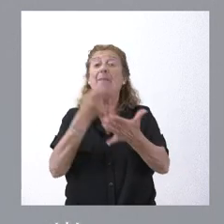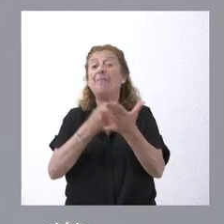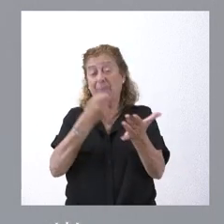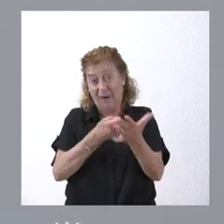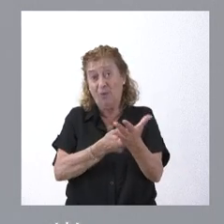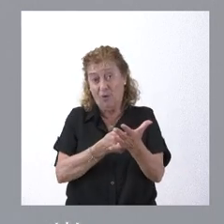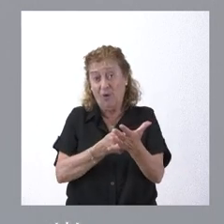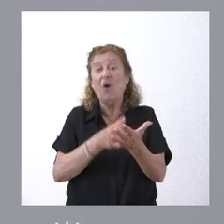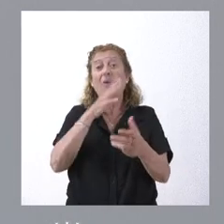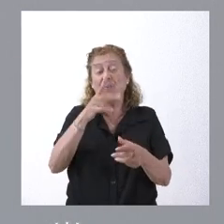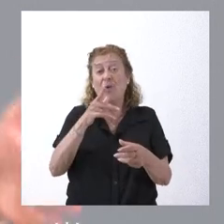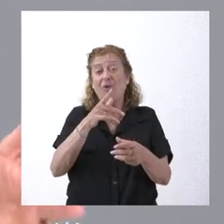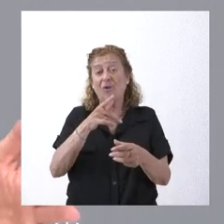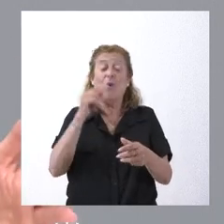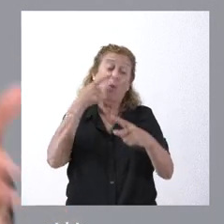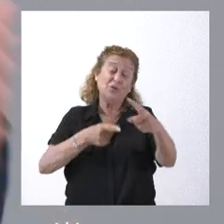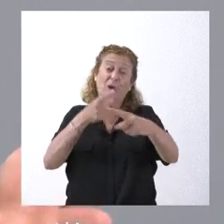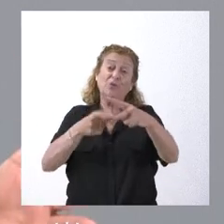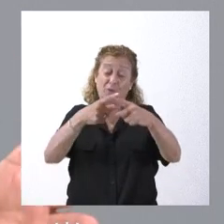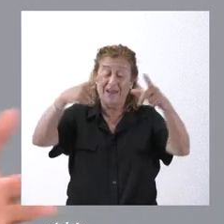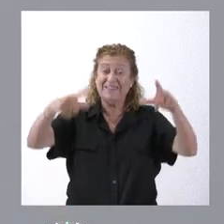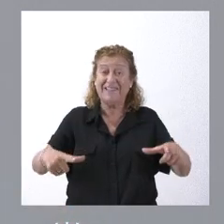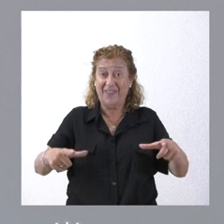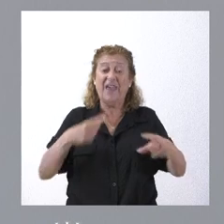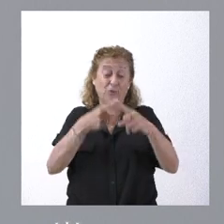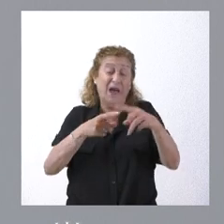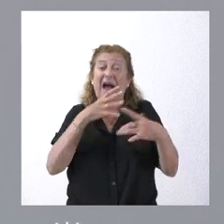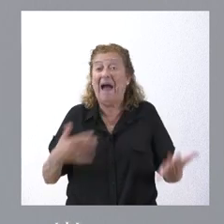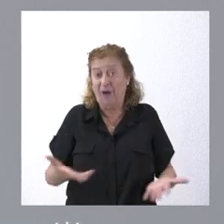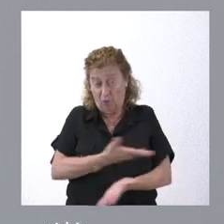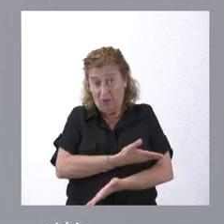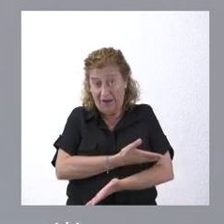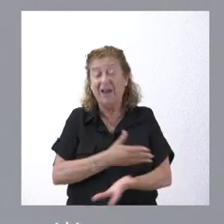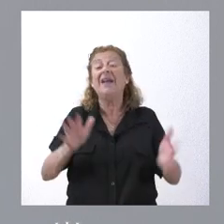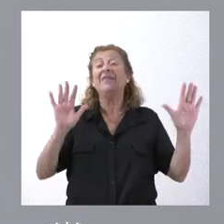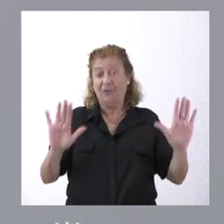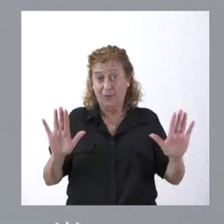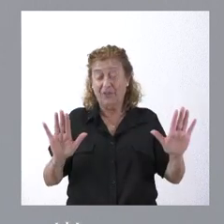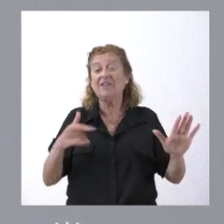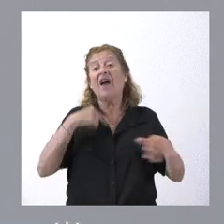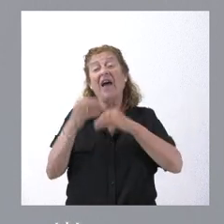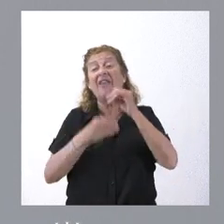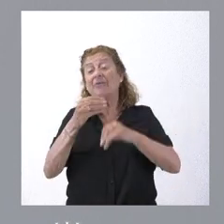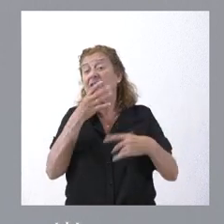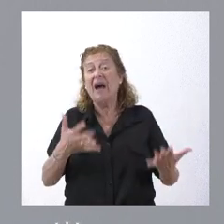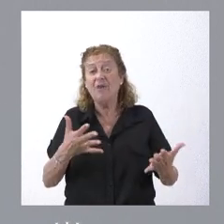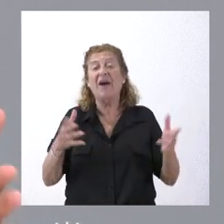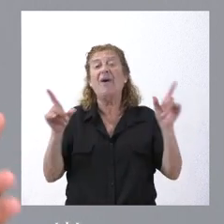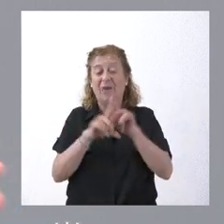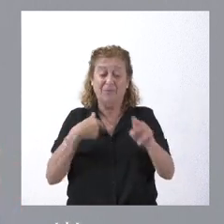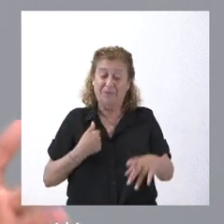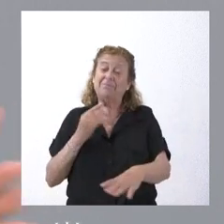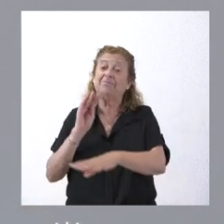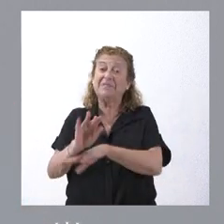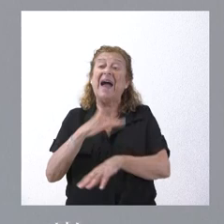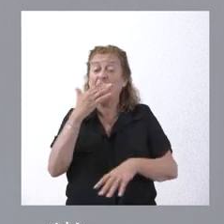correspondiente por la utilización de una sede que está utilizando en este momento. Y, por tanto, como lo que hacemos ahora es tener que sufragar algo que ya